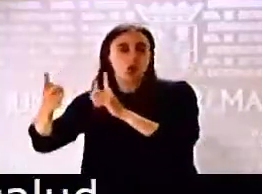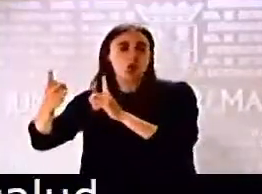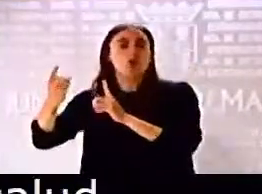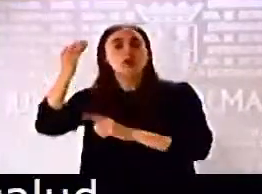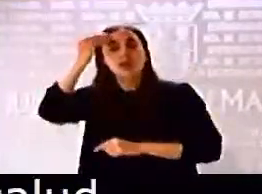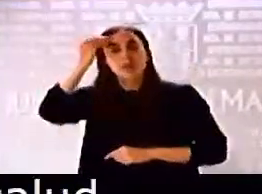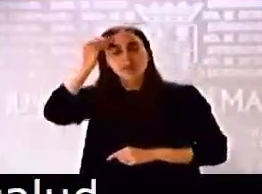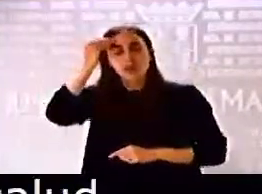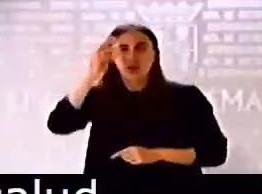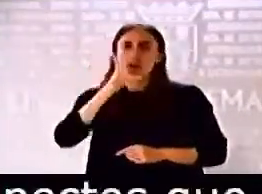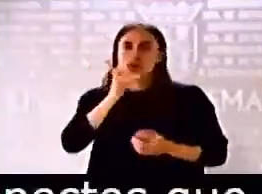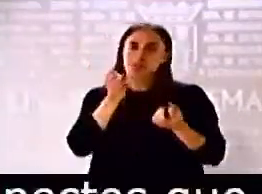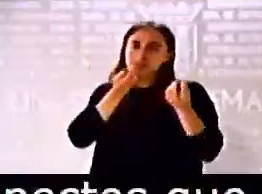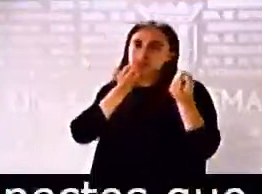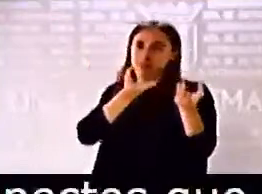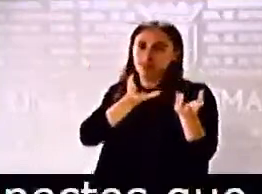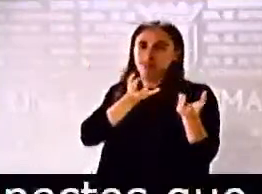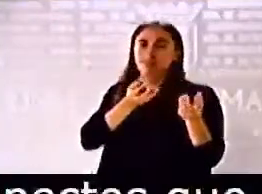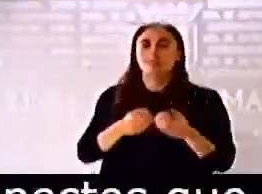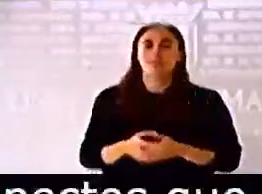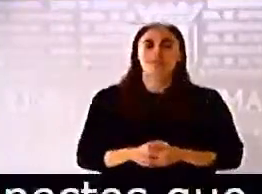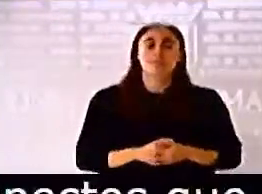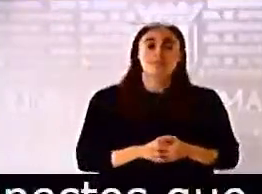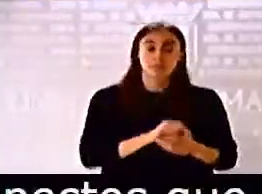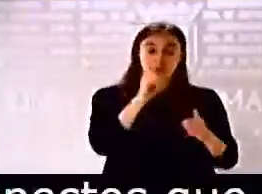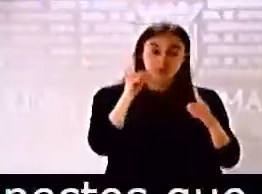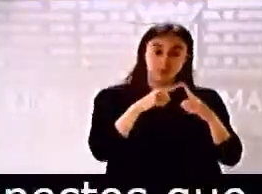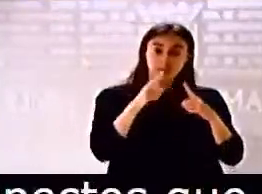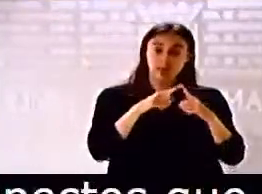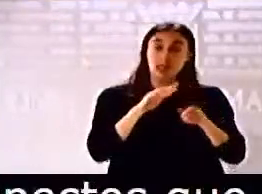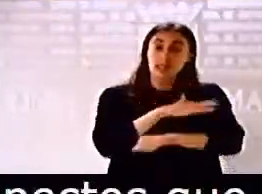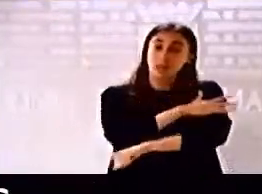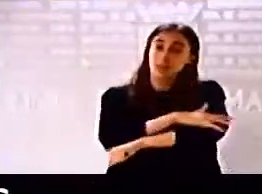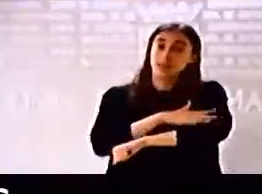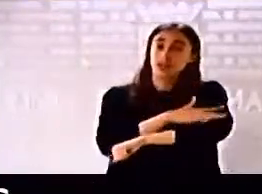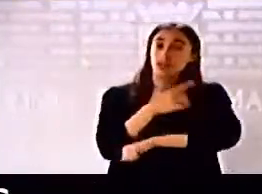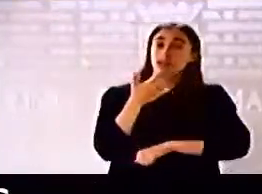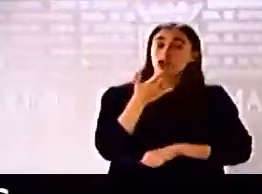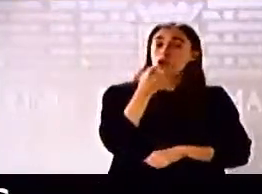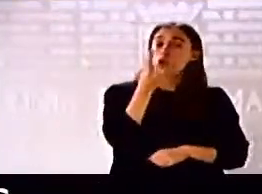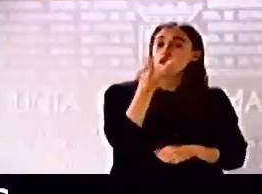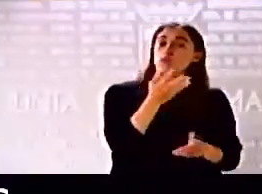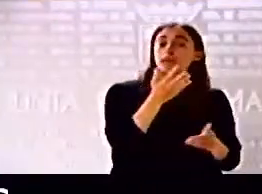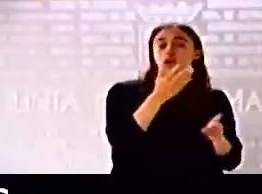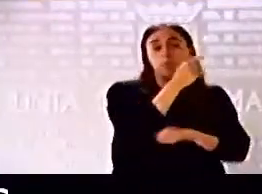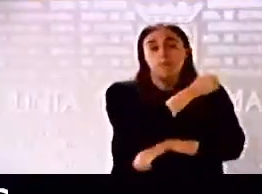necesario que destaquemos. Primero, el Ministerio ha anunciado más dosis de vacunas